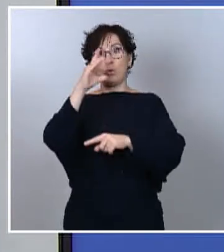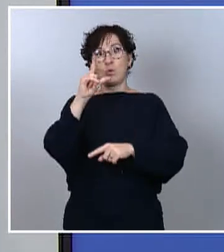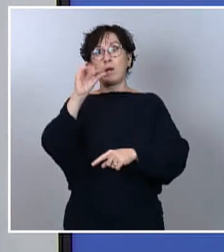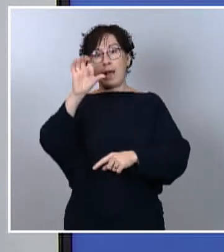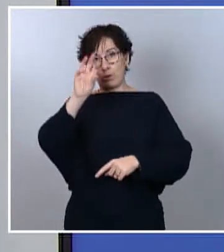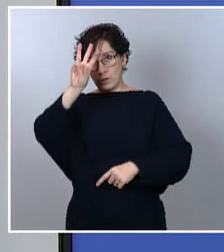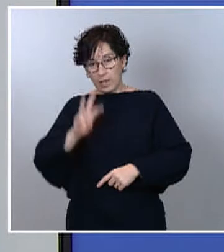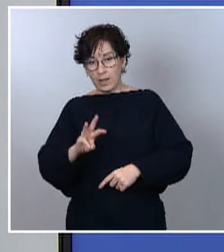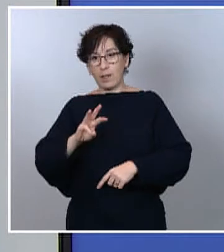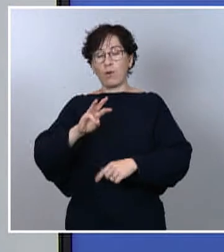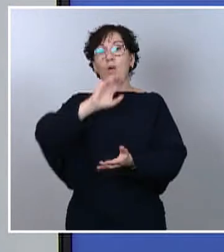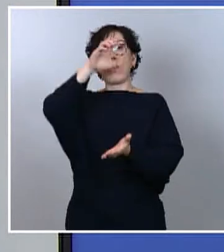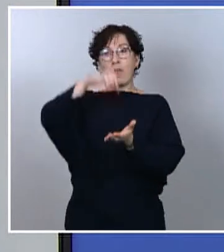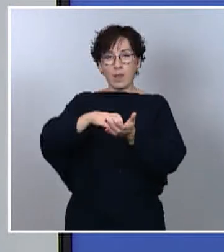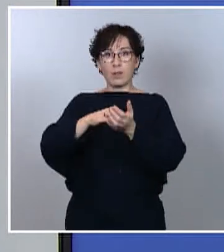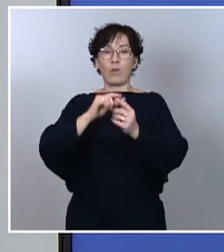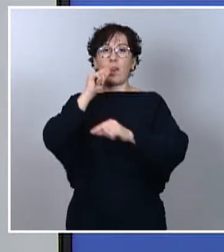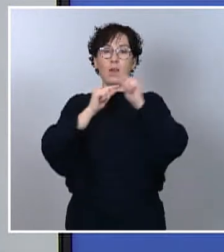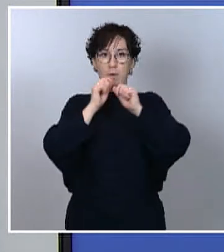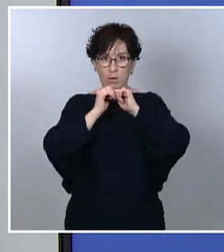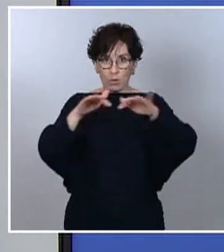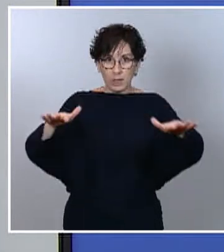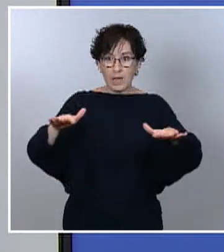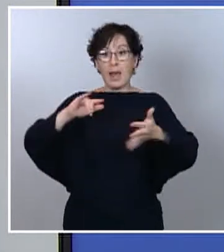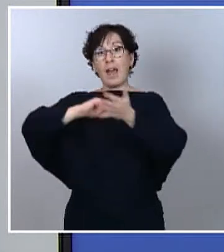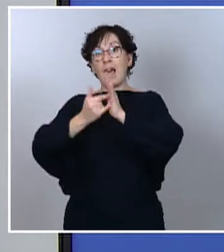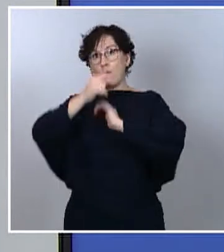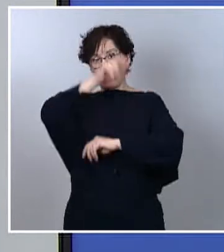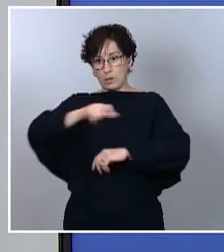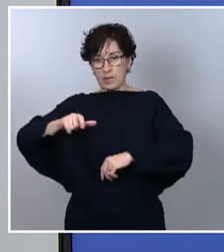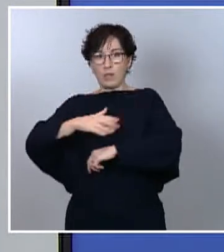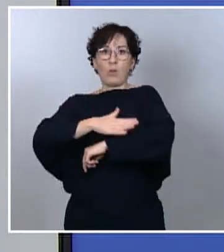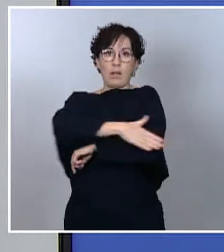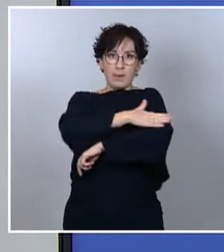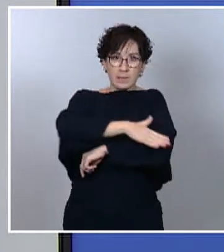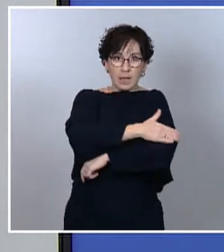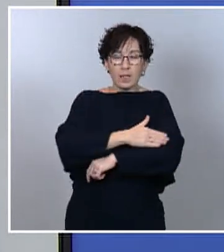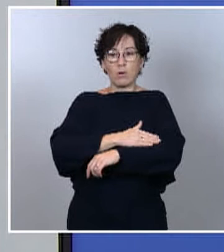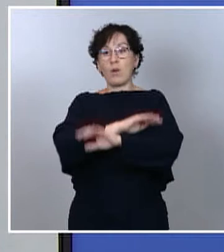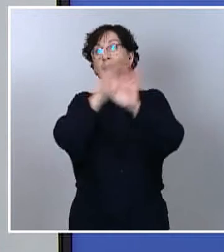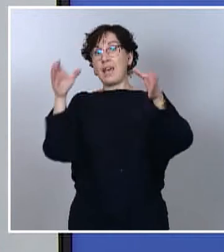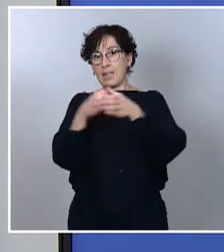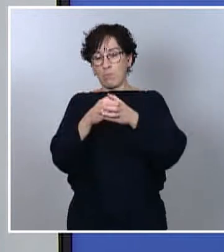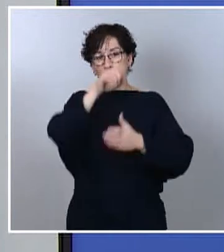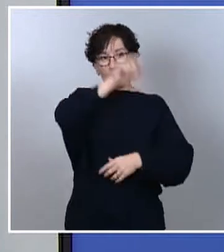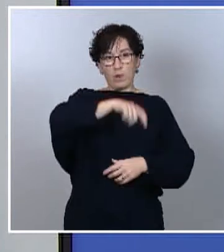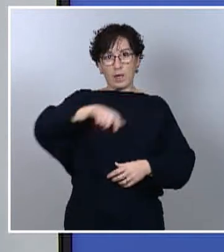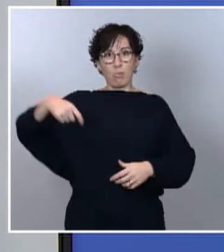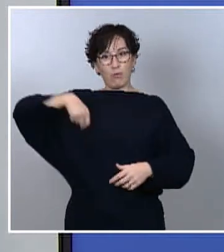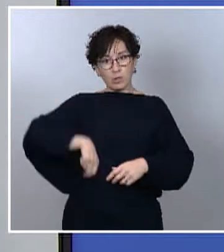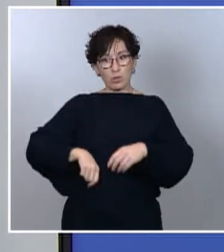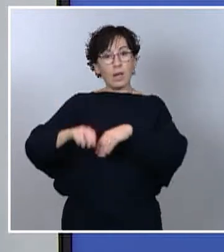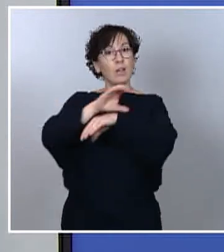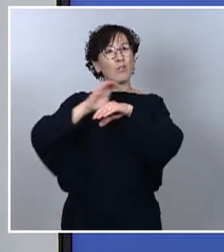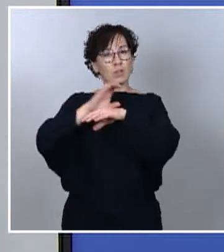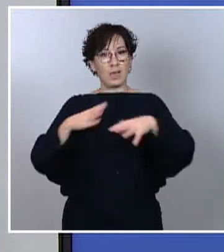de Microbiología, a los técnicos del Ministerio, a los equipos de profesionales de las consejerías de Sanidad de las